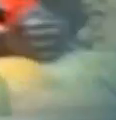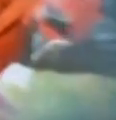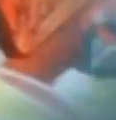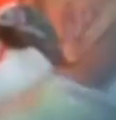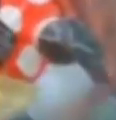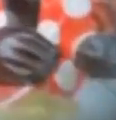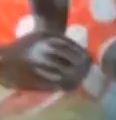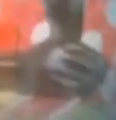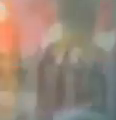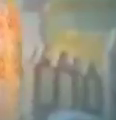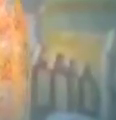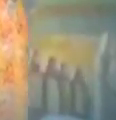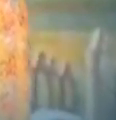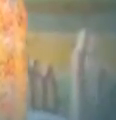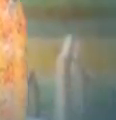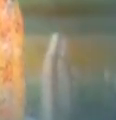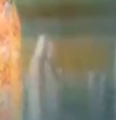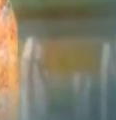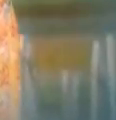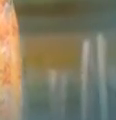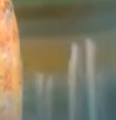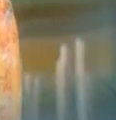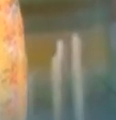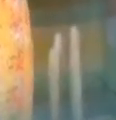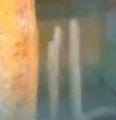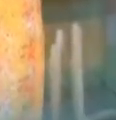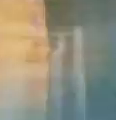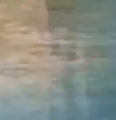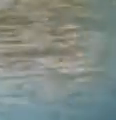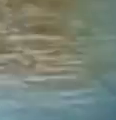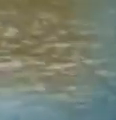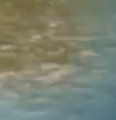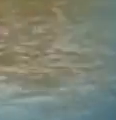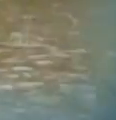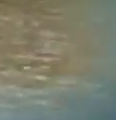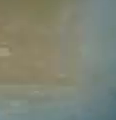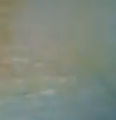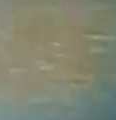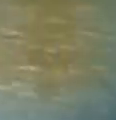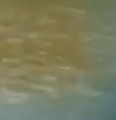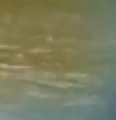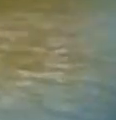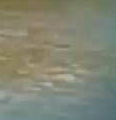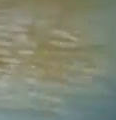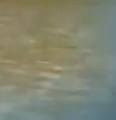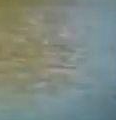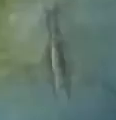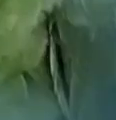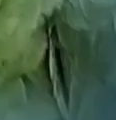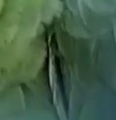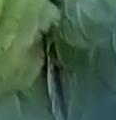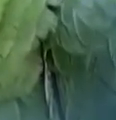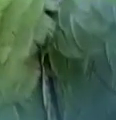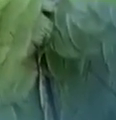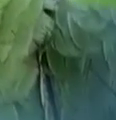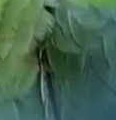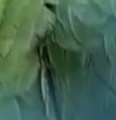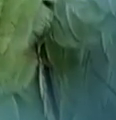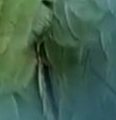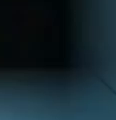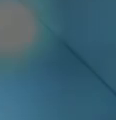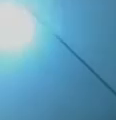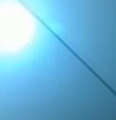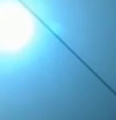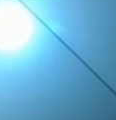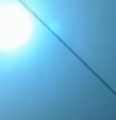Esmeralda la Bella, la tierra donde nací, y como yo muchas estrellas. Yo es que tú